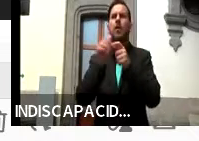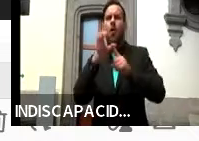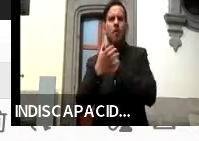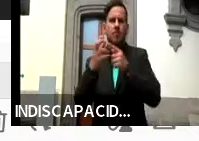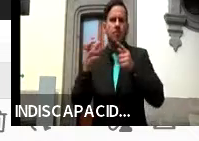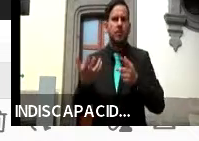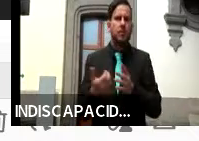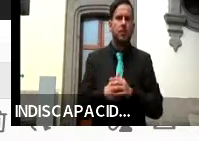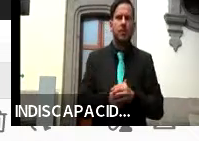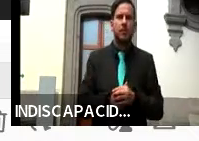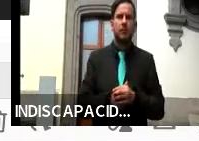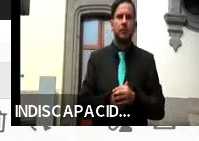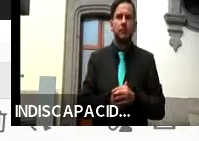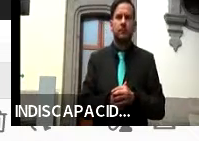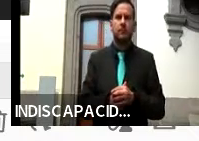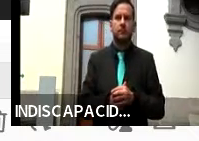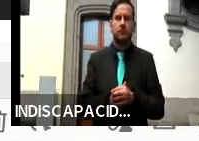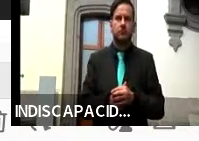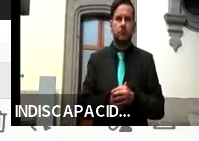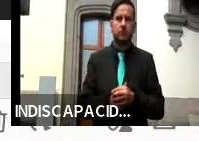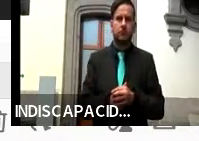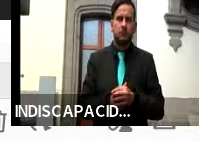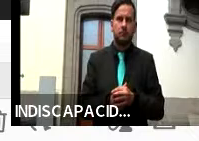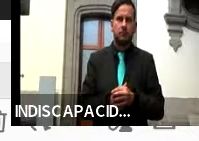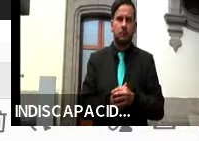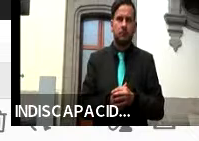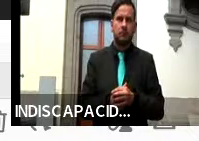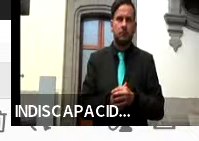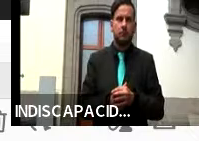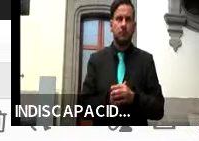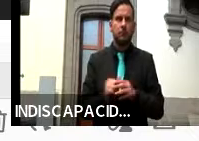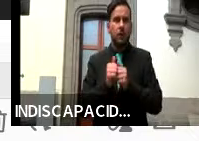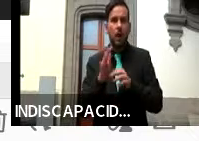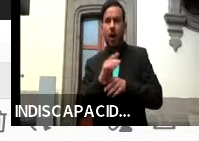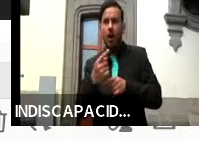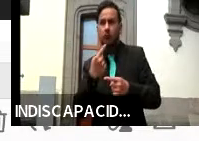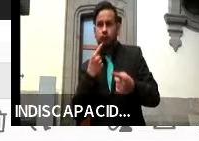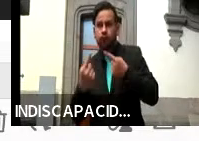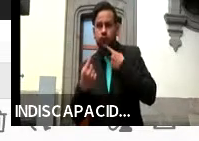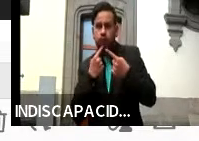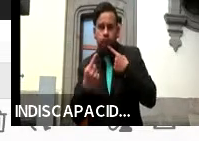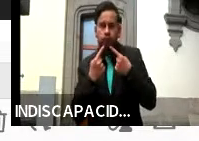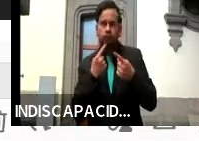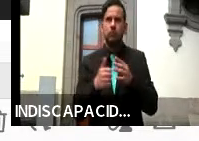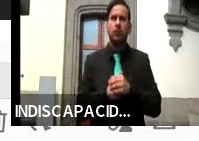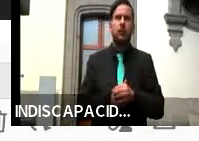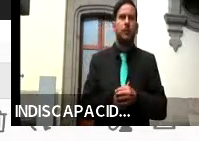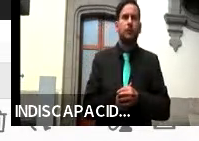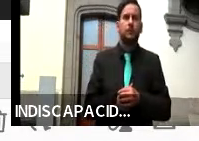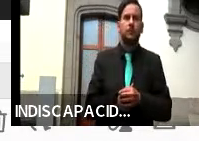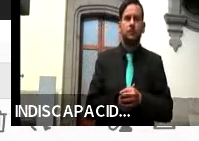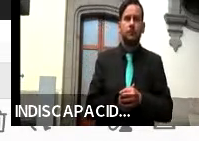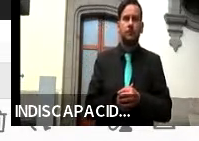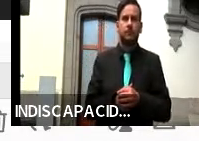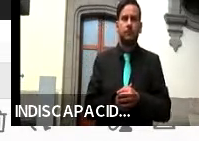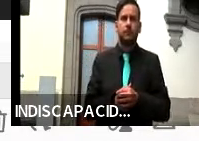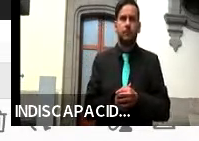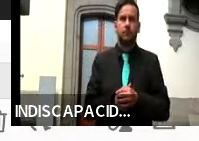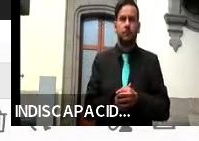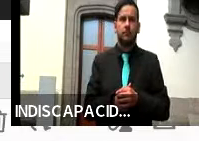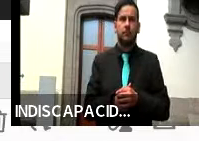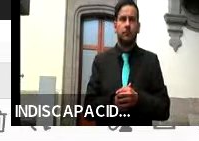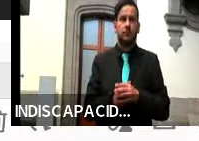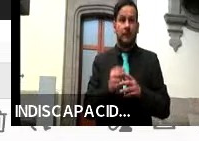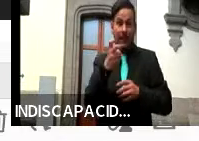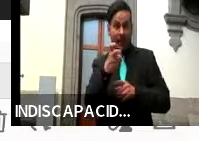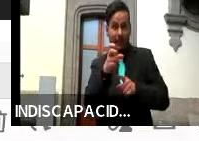comité de decisión, más de decisión y de dinamizar el proceso en su conjunto. Este comité